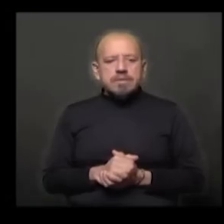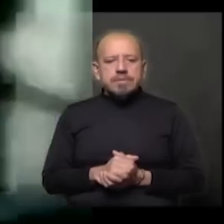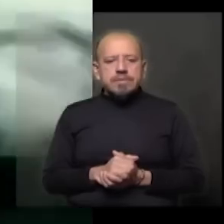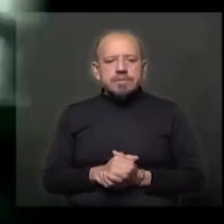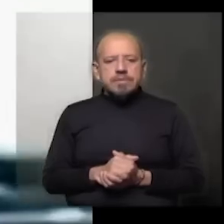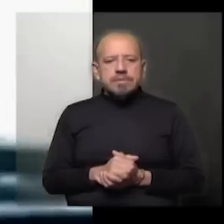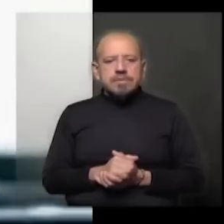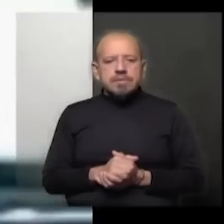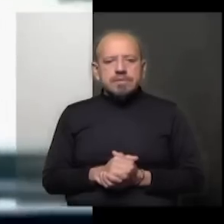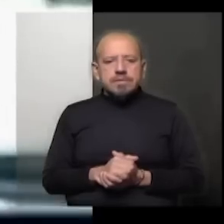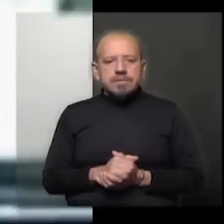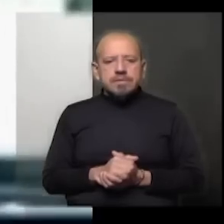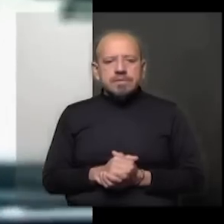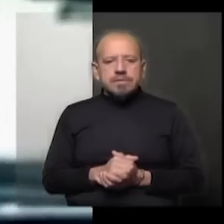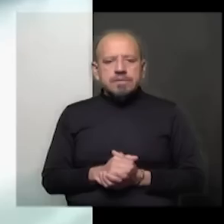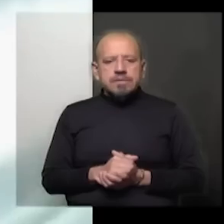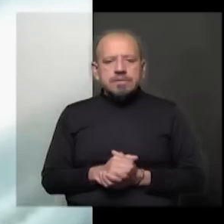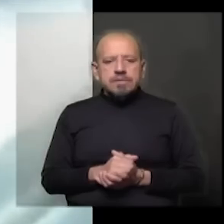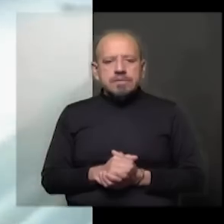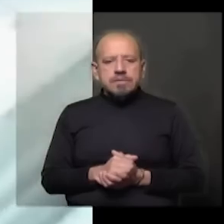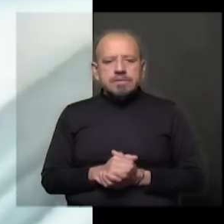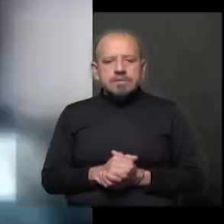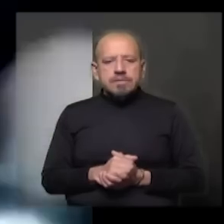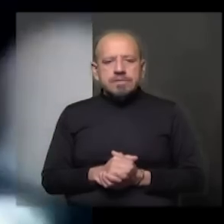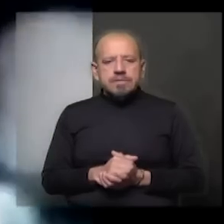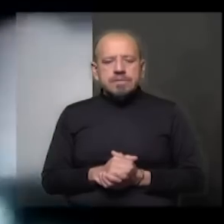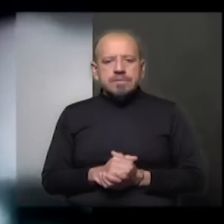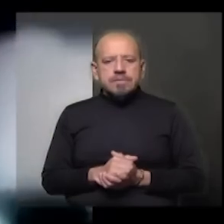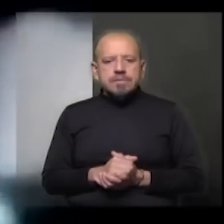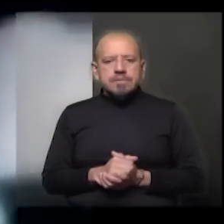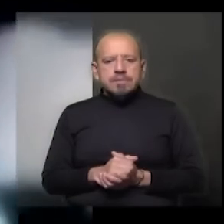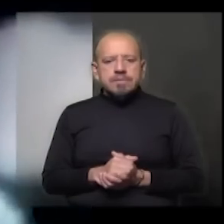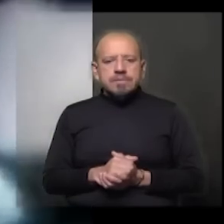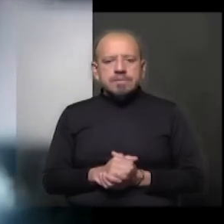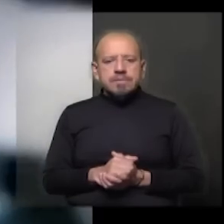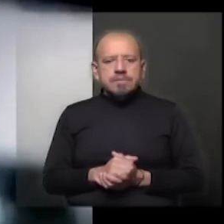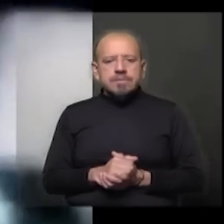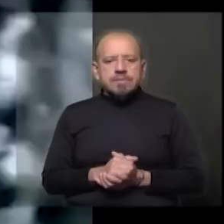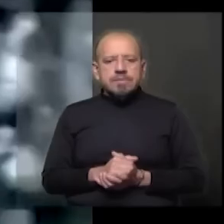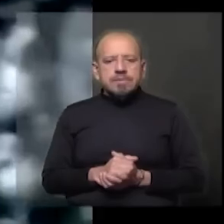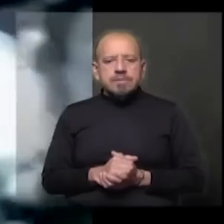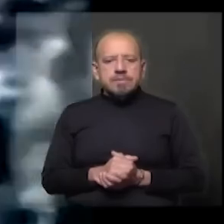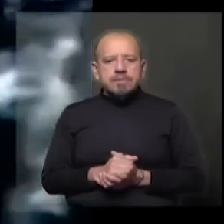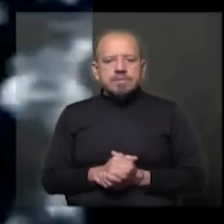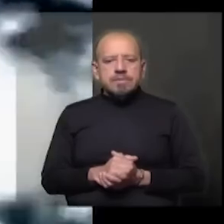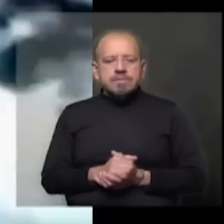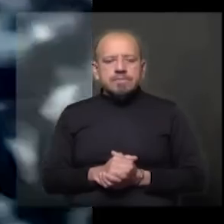la continua agresión al ejército argentino la casa está en